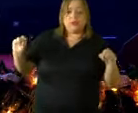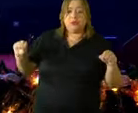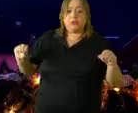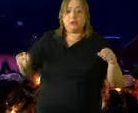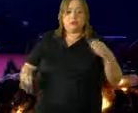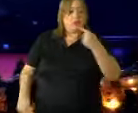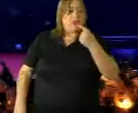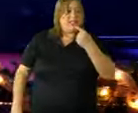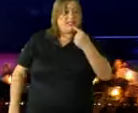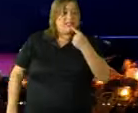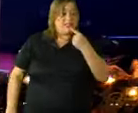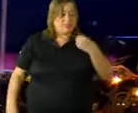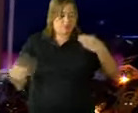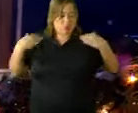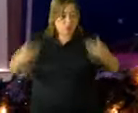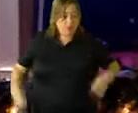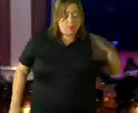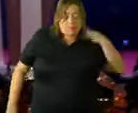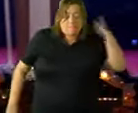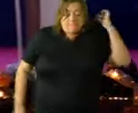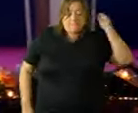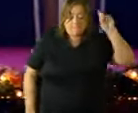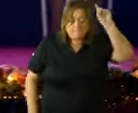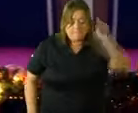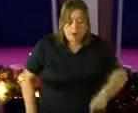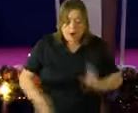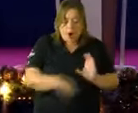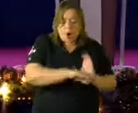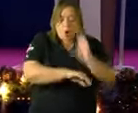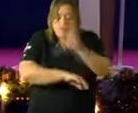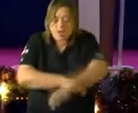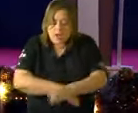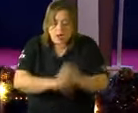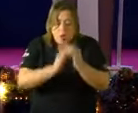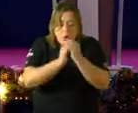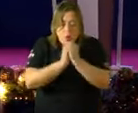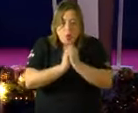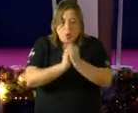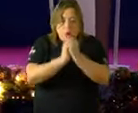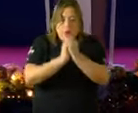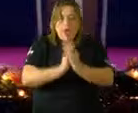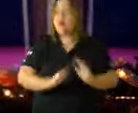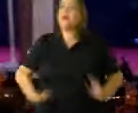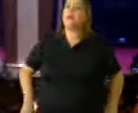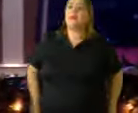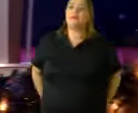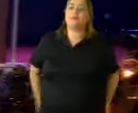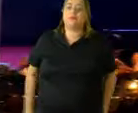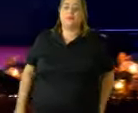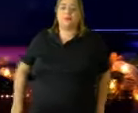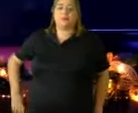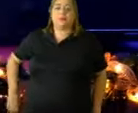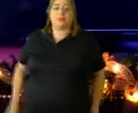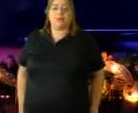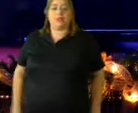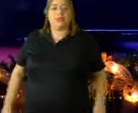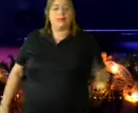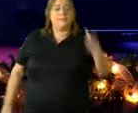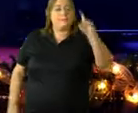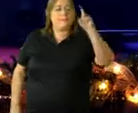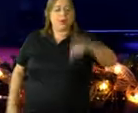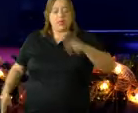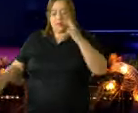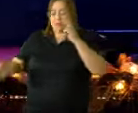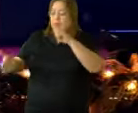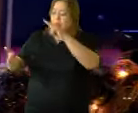dices, mira, hay que orar. ¿A cuánto le ha pasado? A nadie, ¿verdad? Muy bien. Mira, hay que leer la Biblia. ¿Cuántos